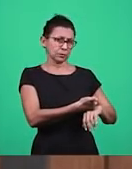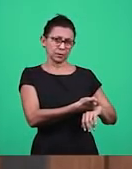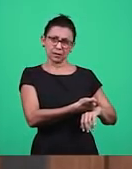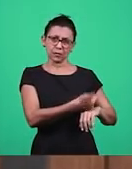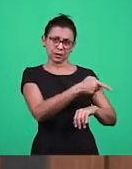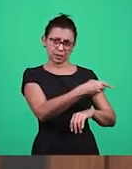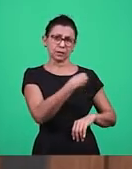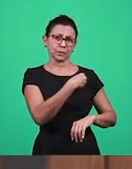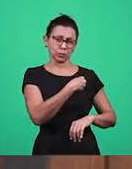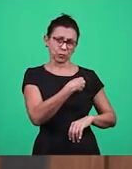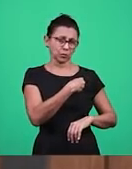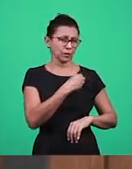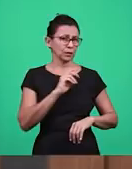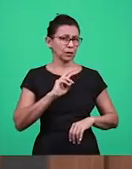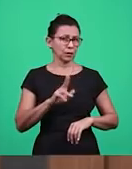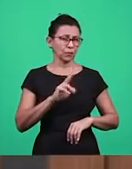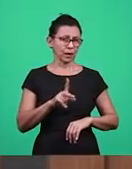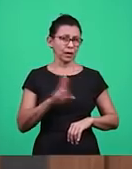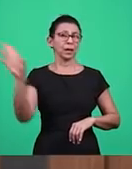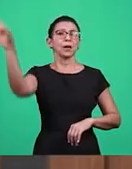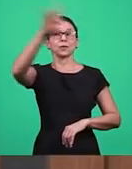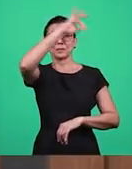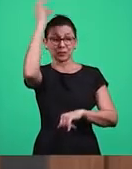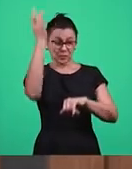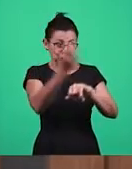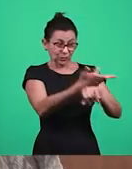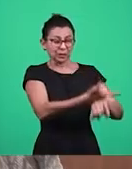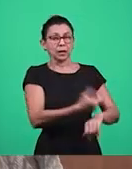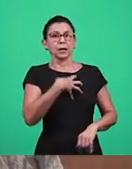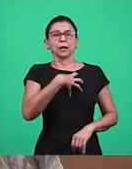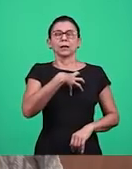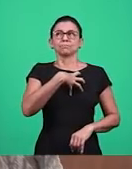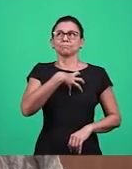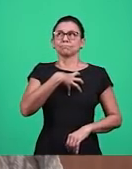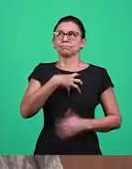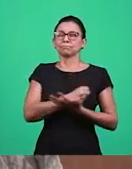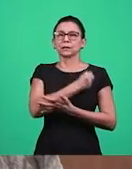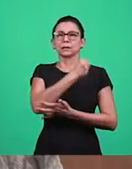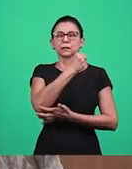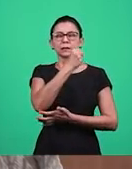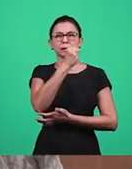fue convencido por el Espíritu Santo. Yo pequé, yo